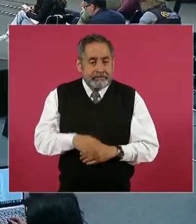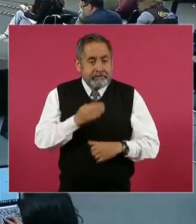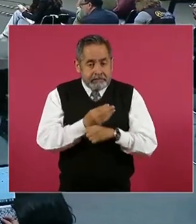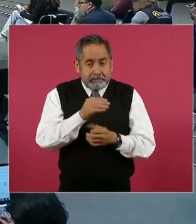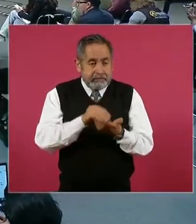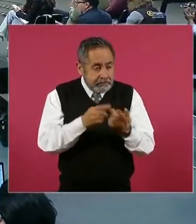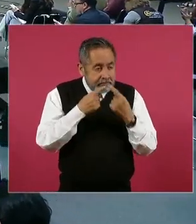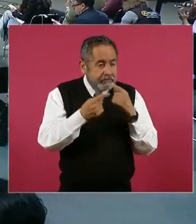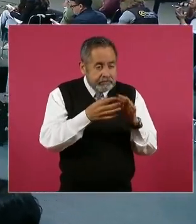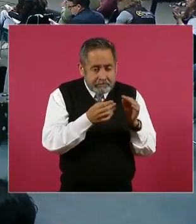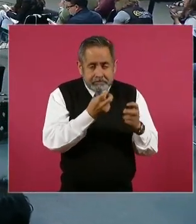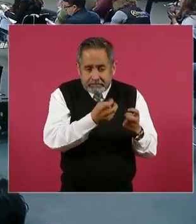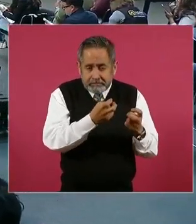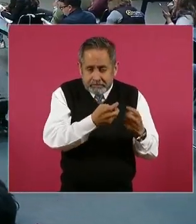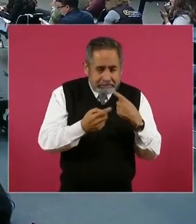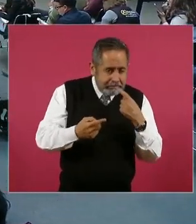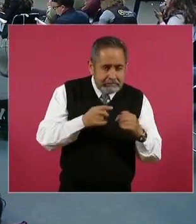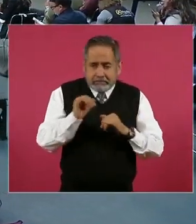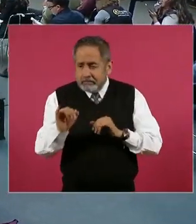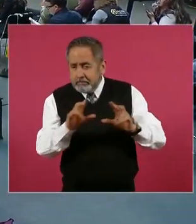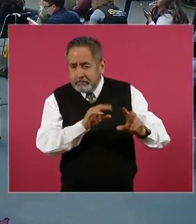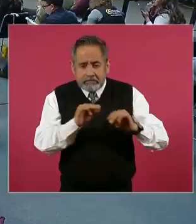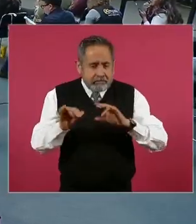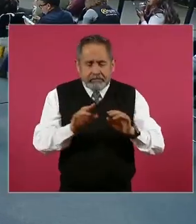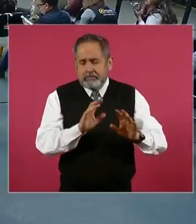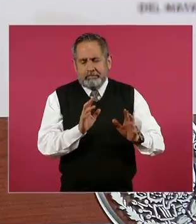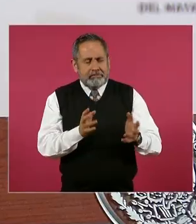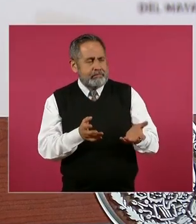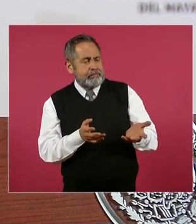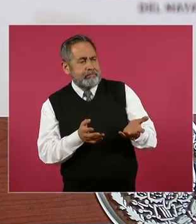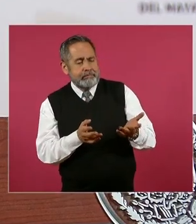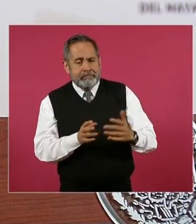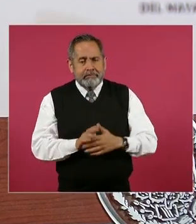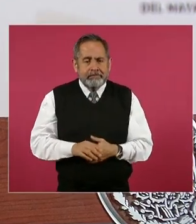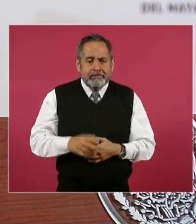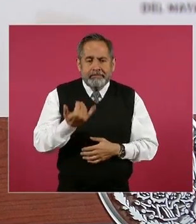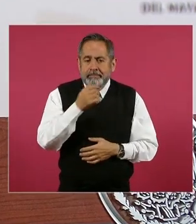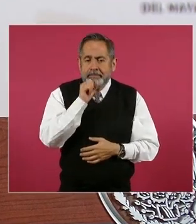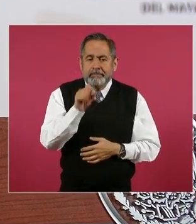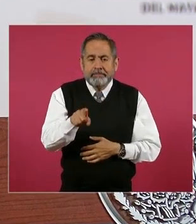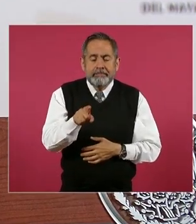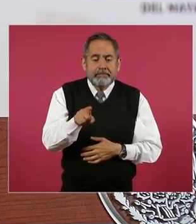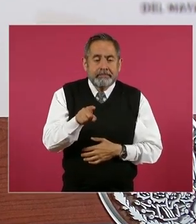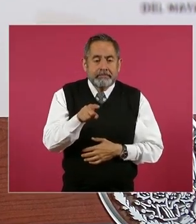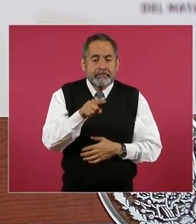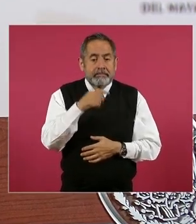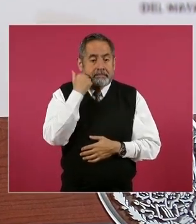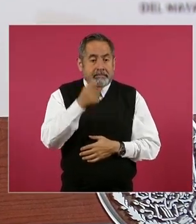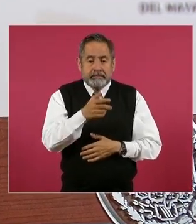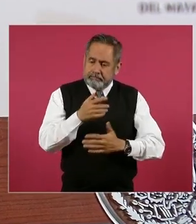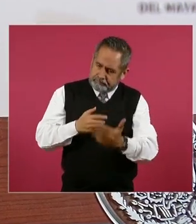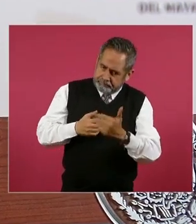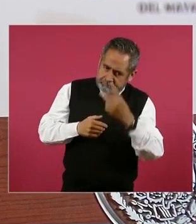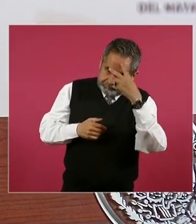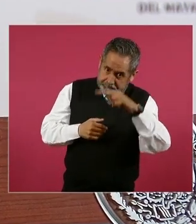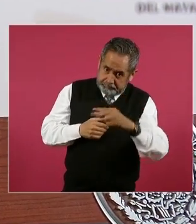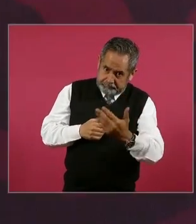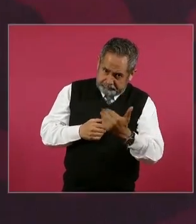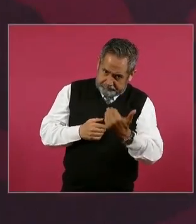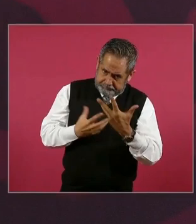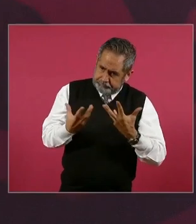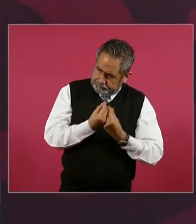en eso incluso este queriéndonos también meter a nosotros a